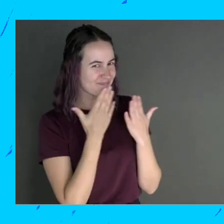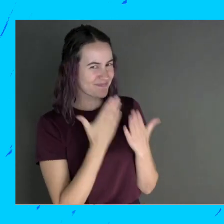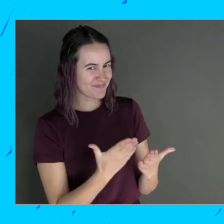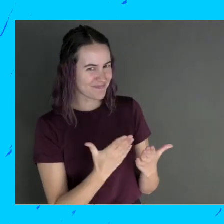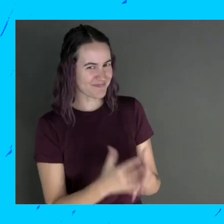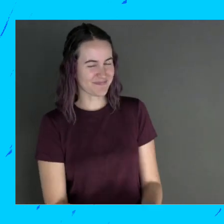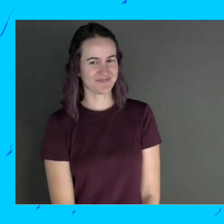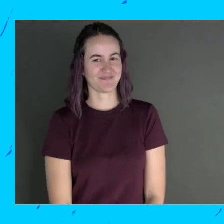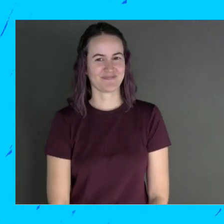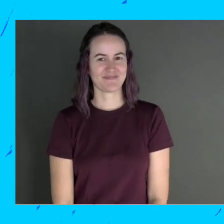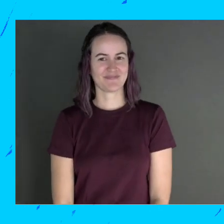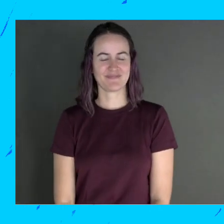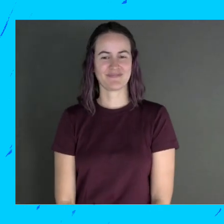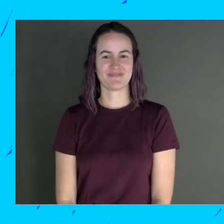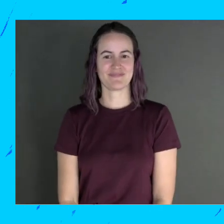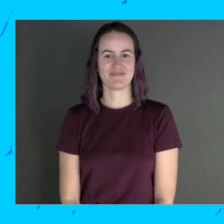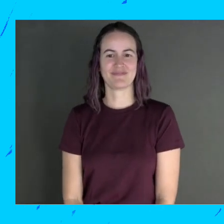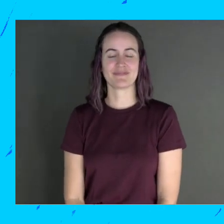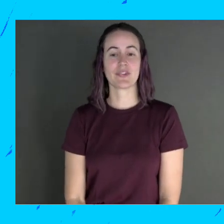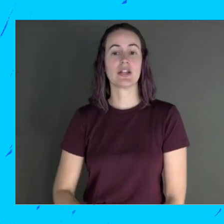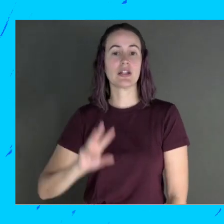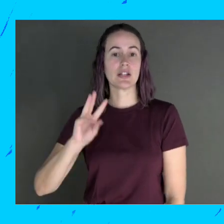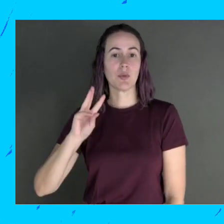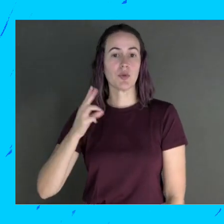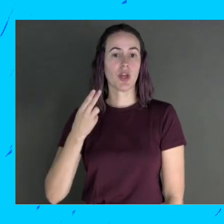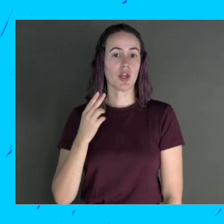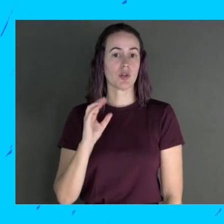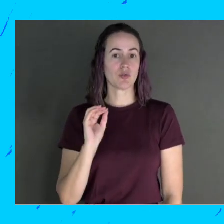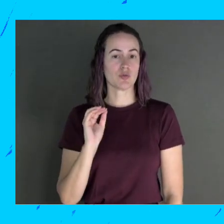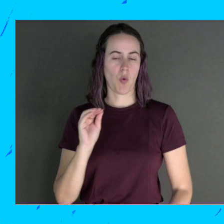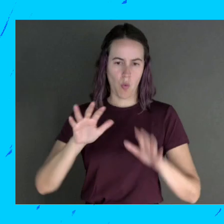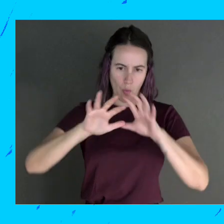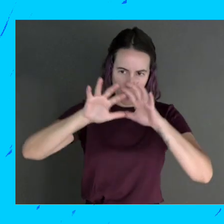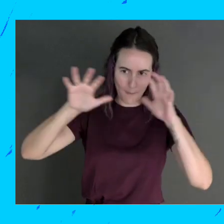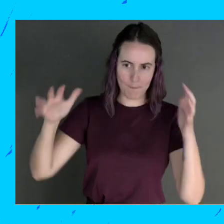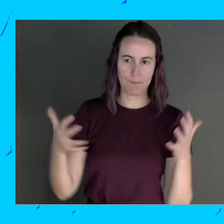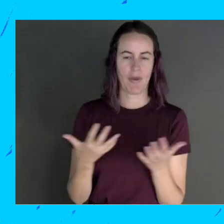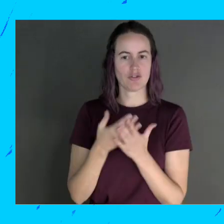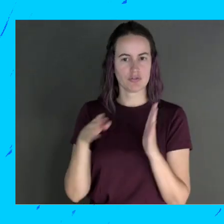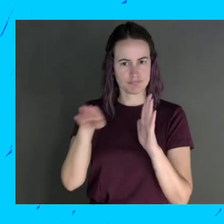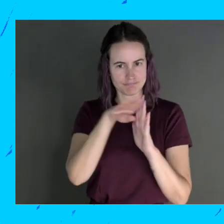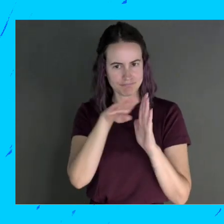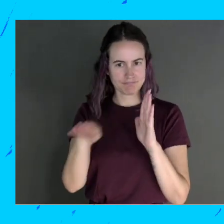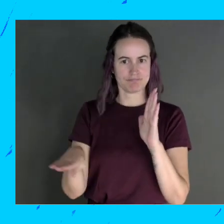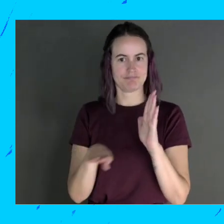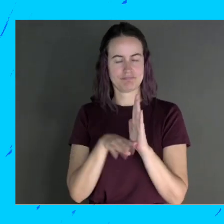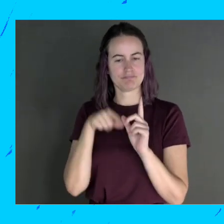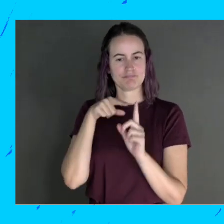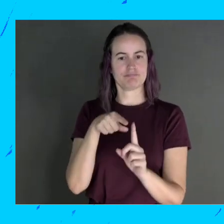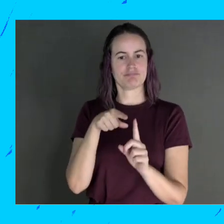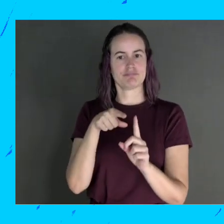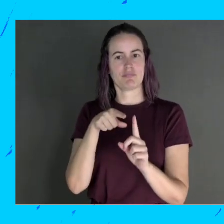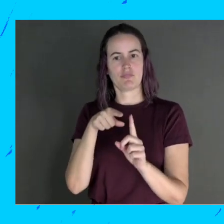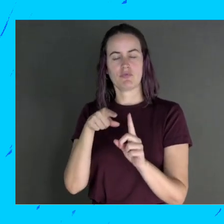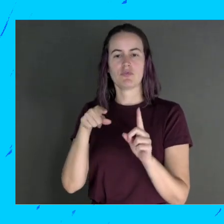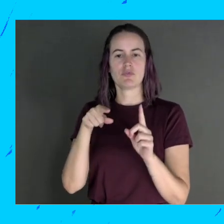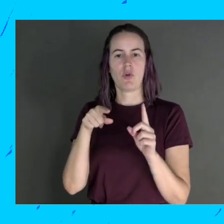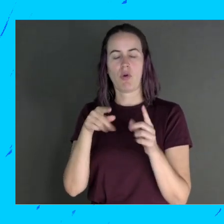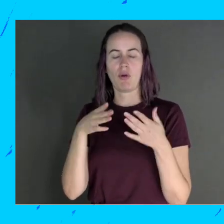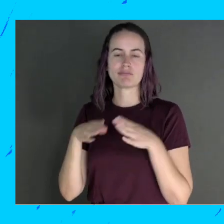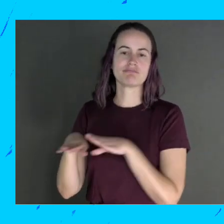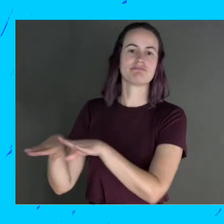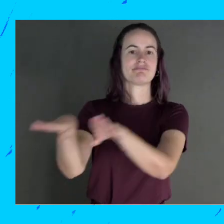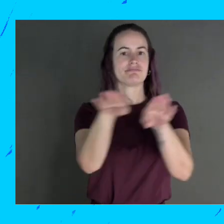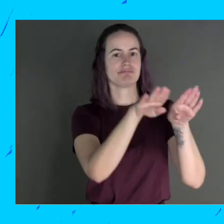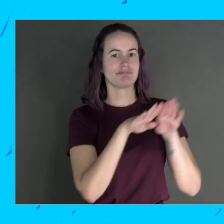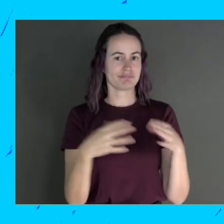Gracias, Diana. Bueno, el mandato de la OMS para nuestra agenda está en nuestro mandato para cobertura